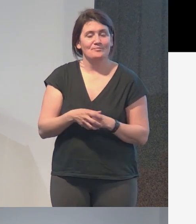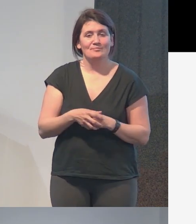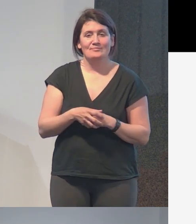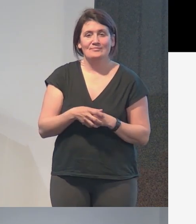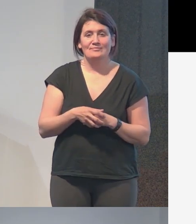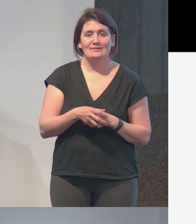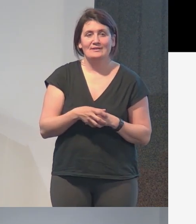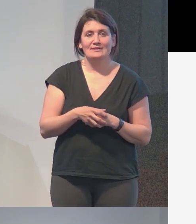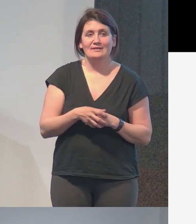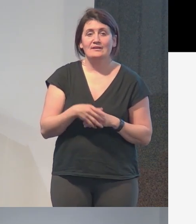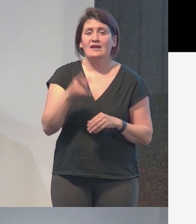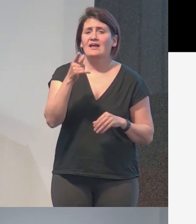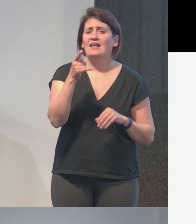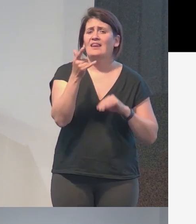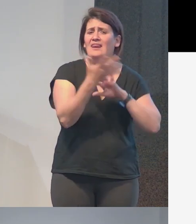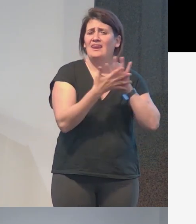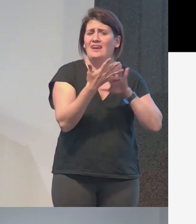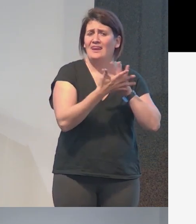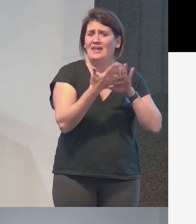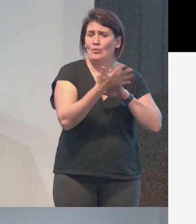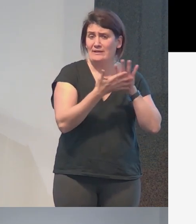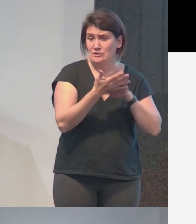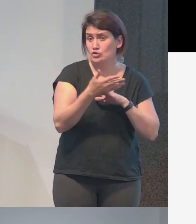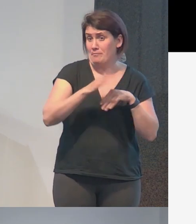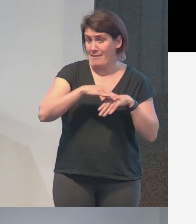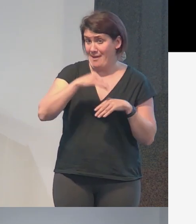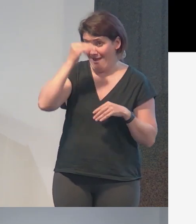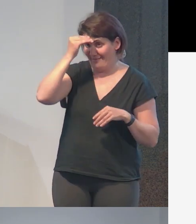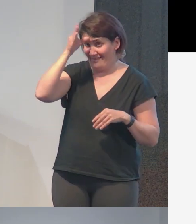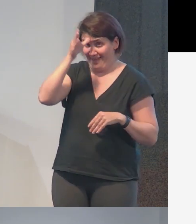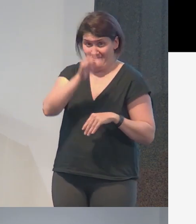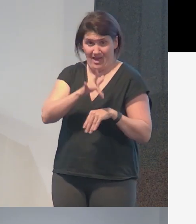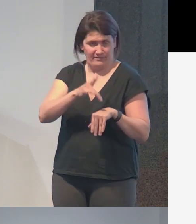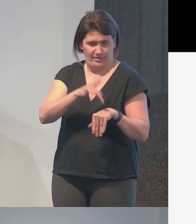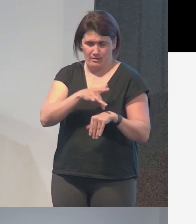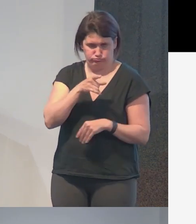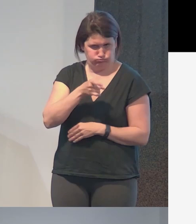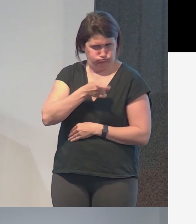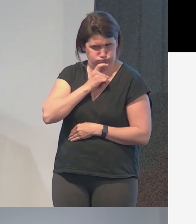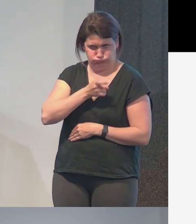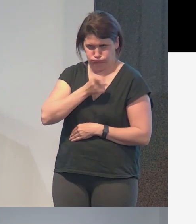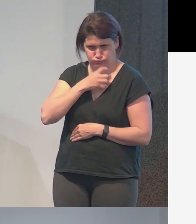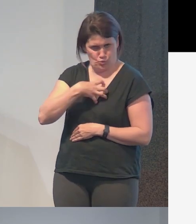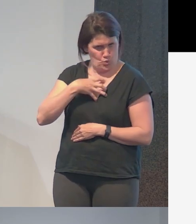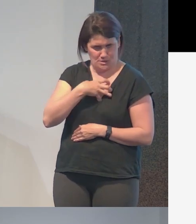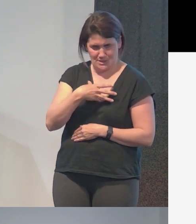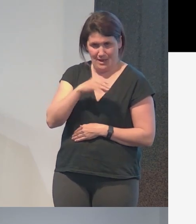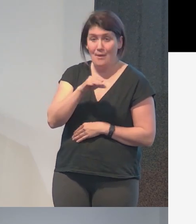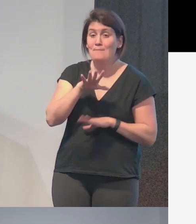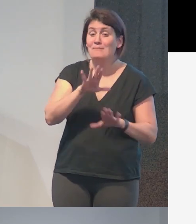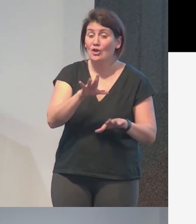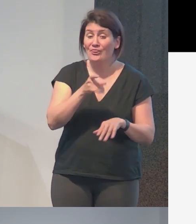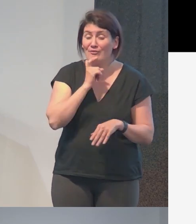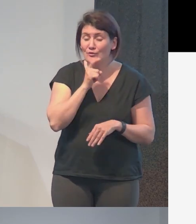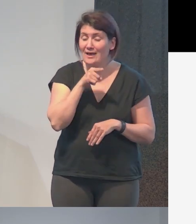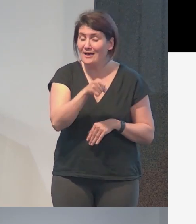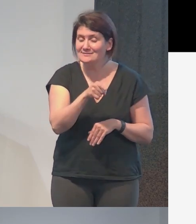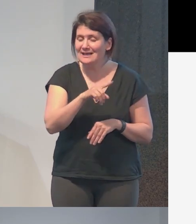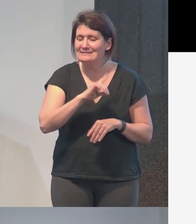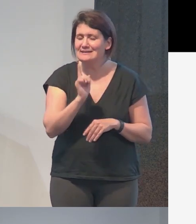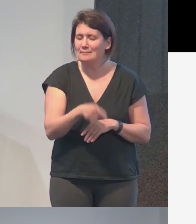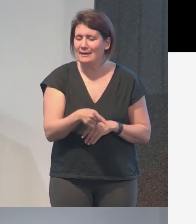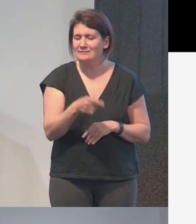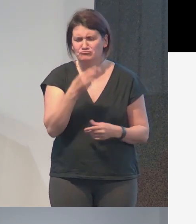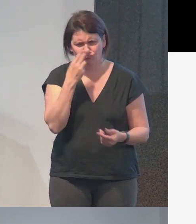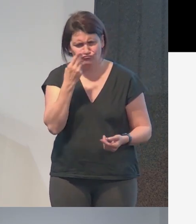lenguas de signos son muy difíciles para la inteligencia artificial, pero esa dificultad también es un punto